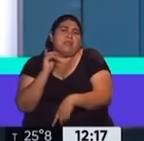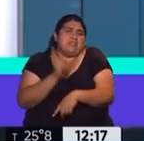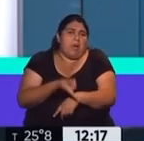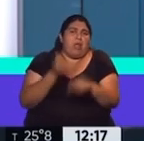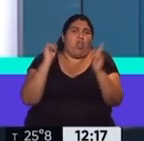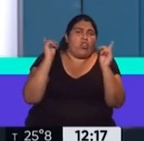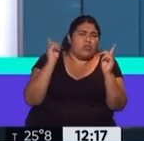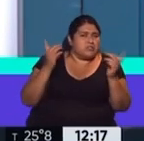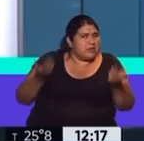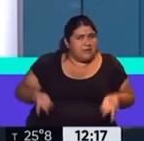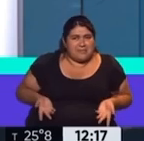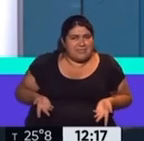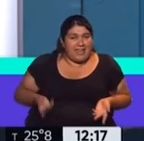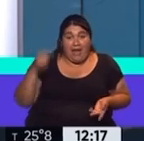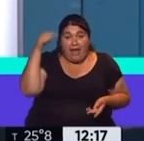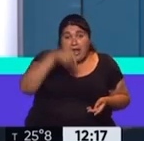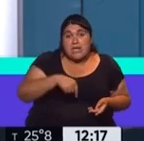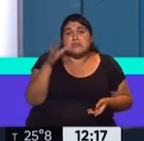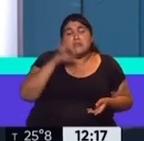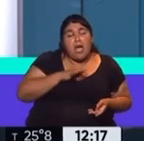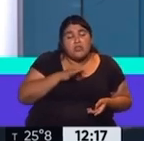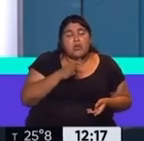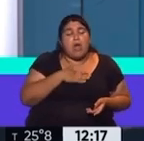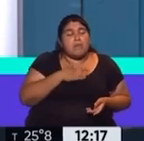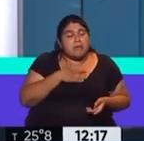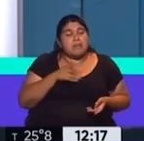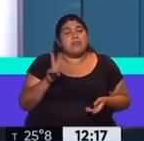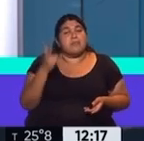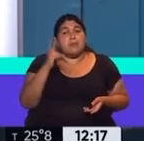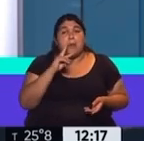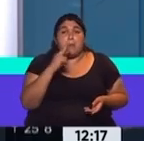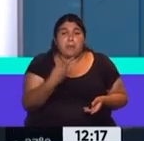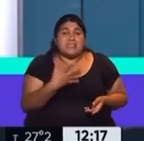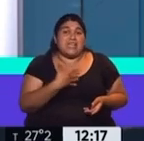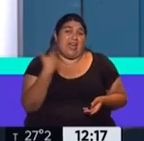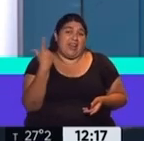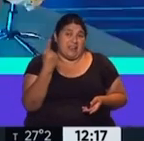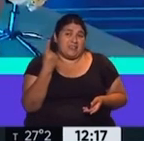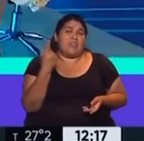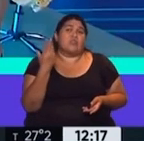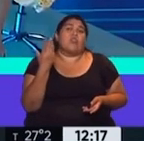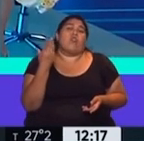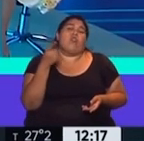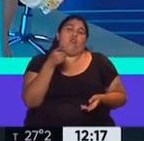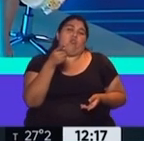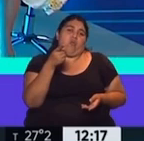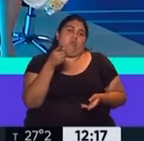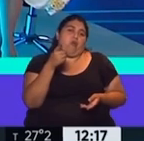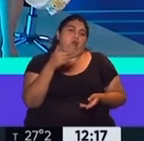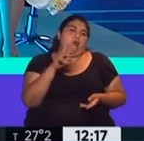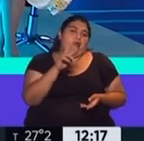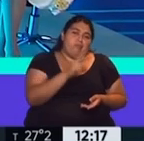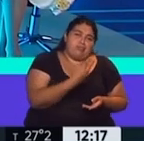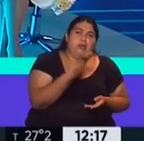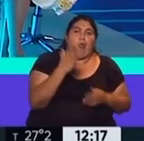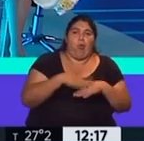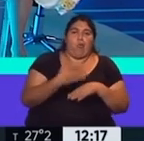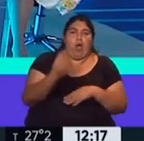lamentablemente este año falleció el vicerrector víctima de kobe falleció un decano fallecieron